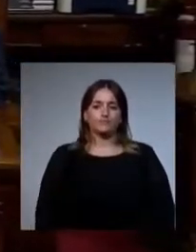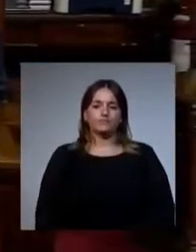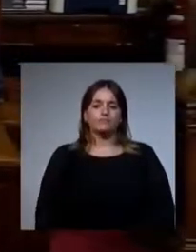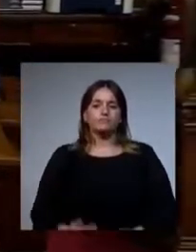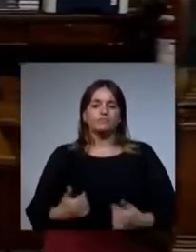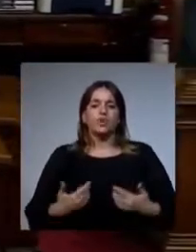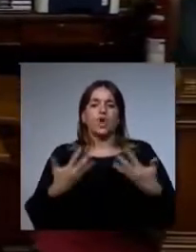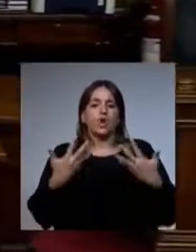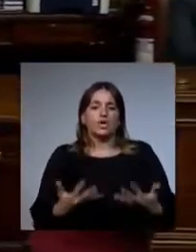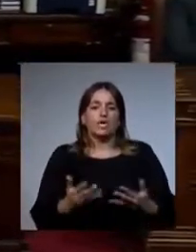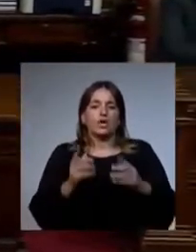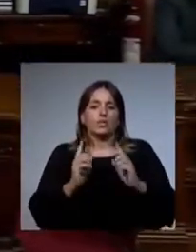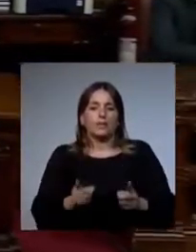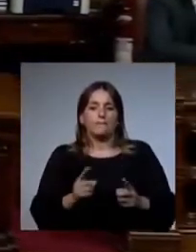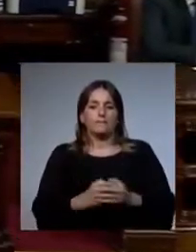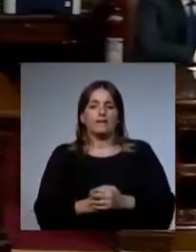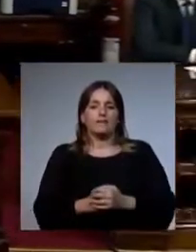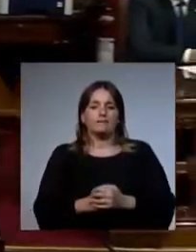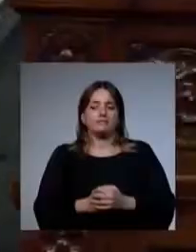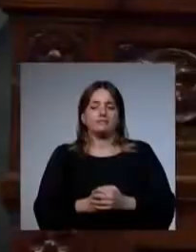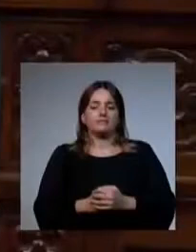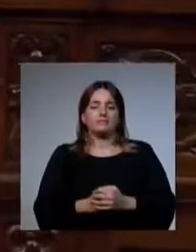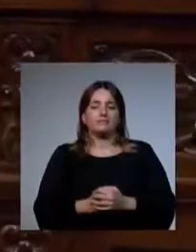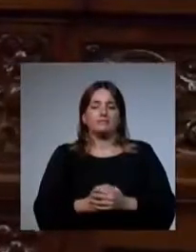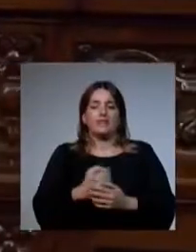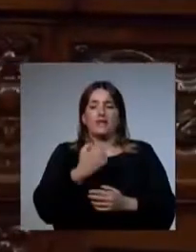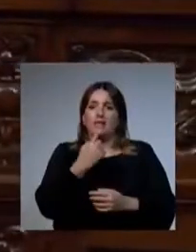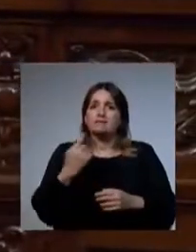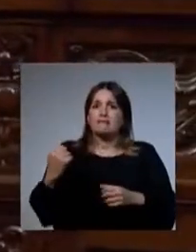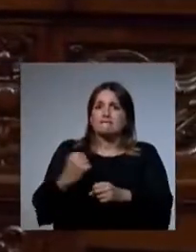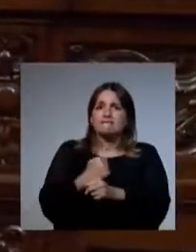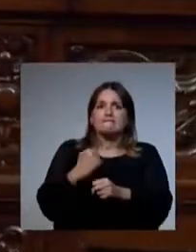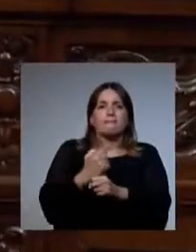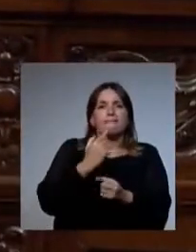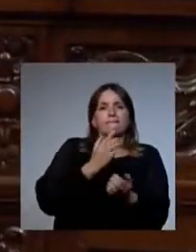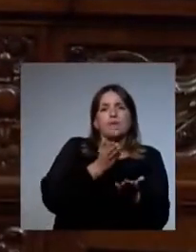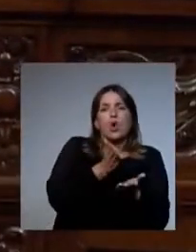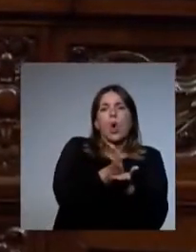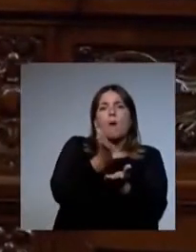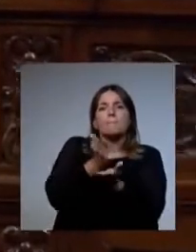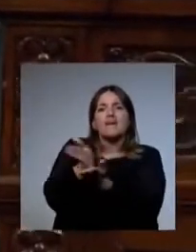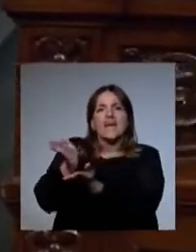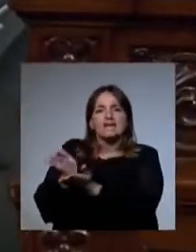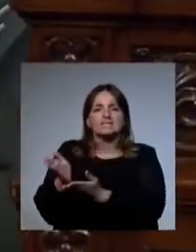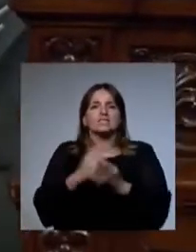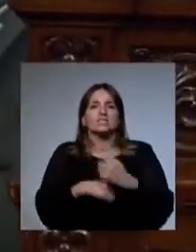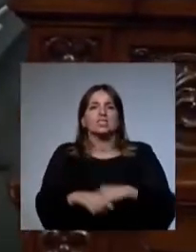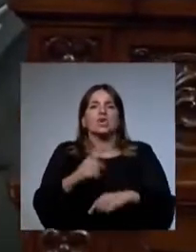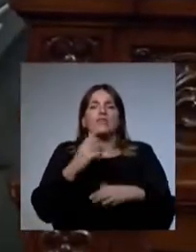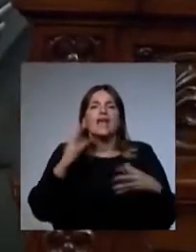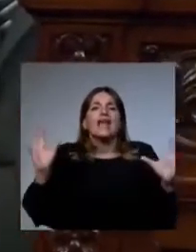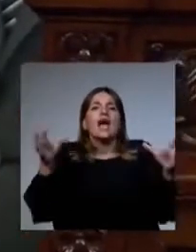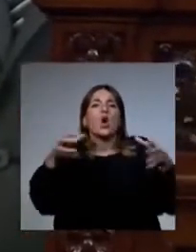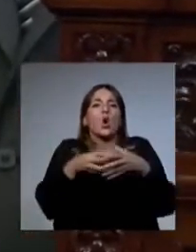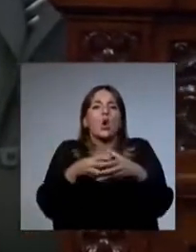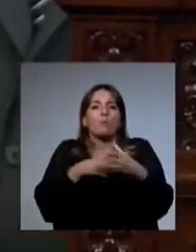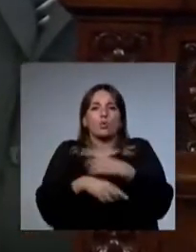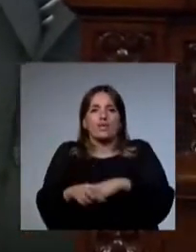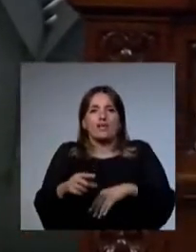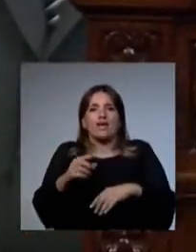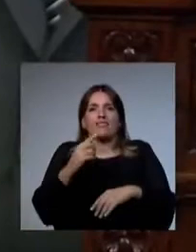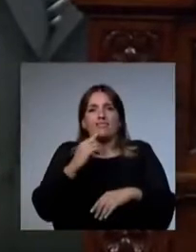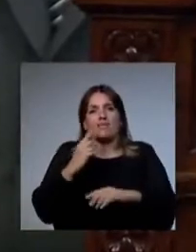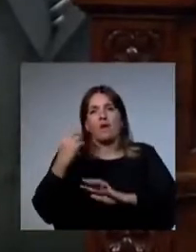Quiero también hoy aquí destacar la activa cooperación recibida de parte de la comunidad académica